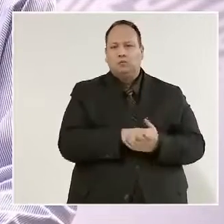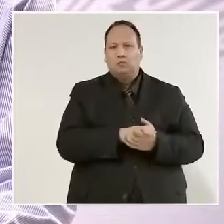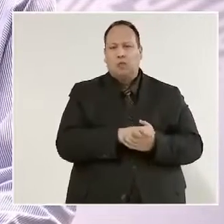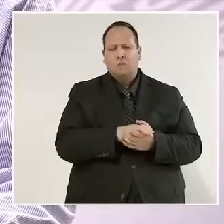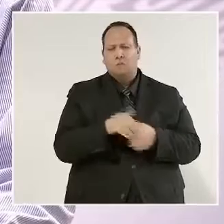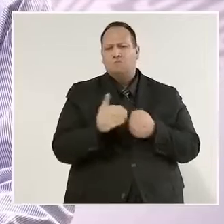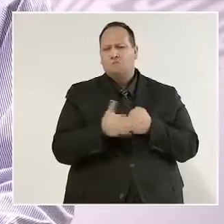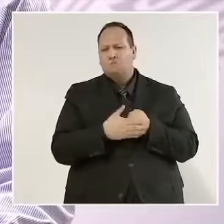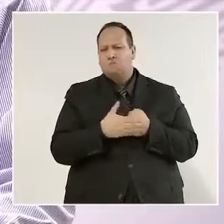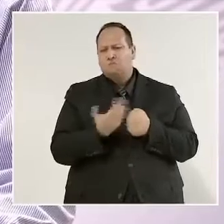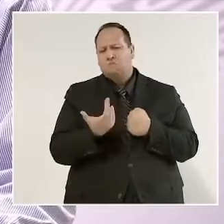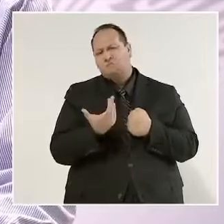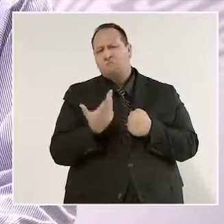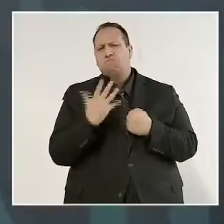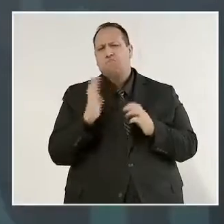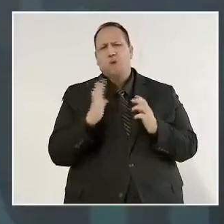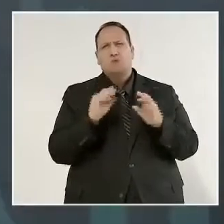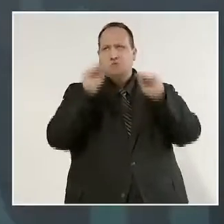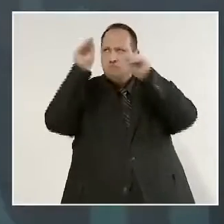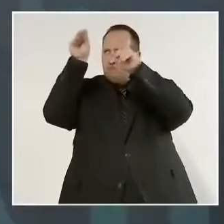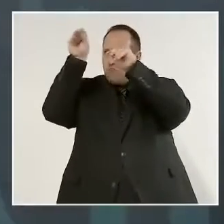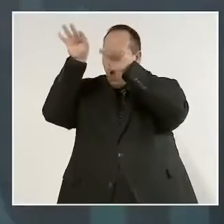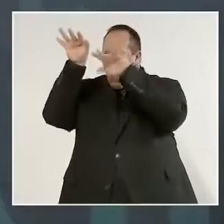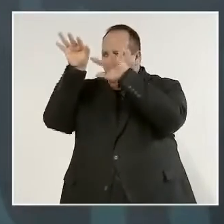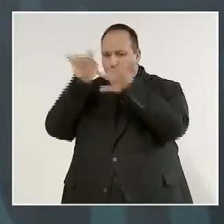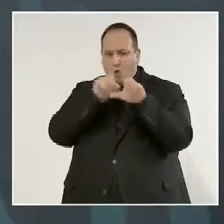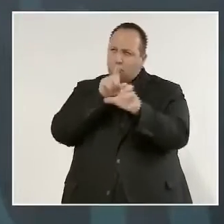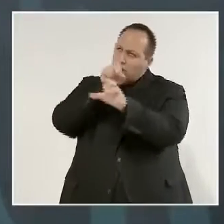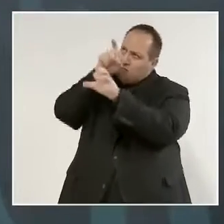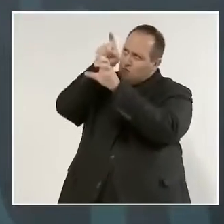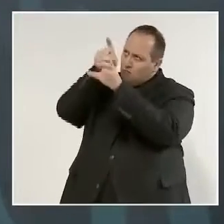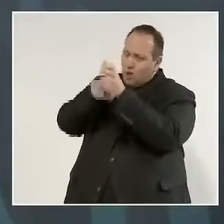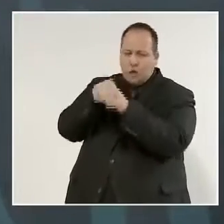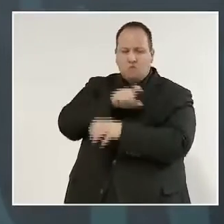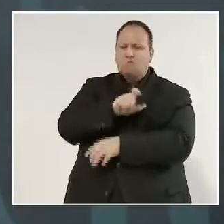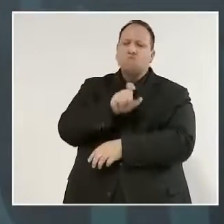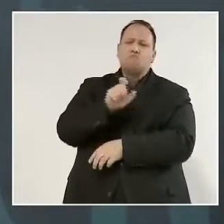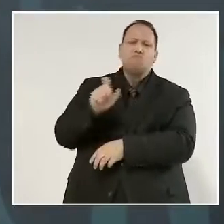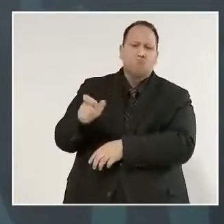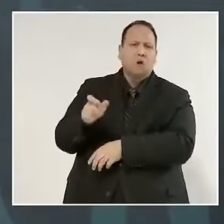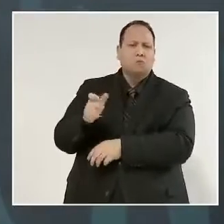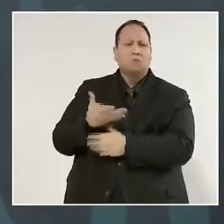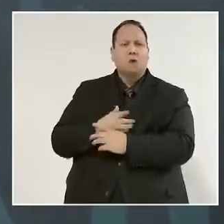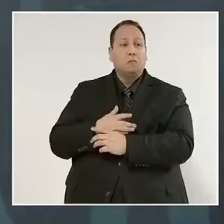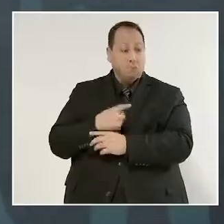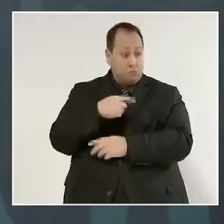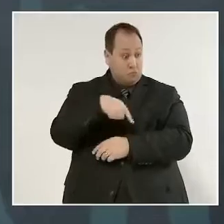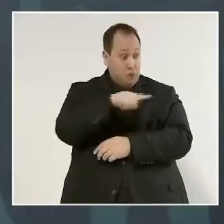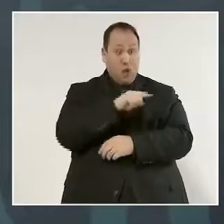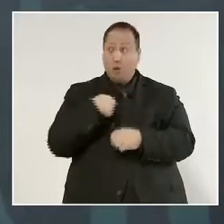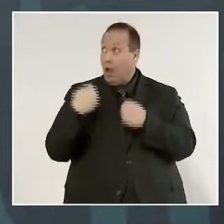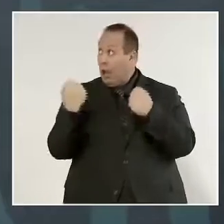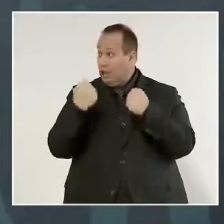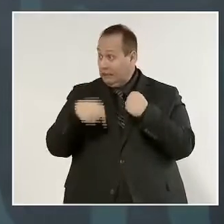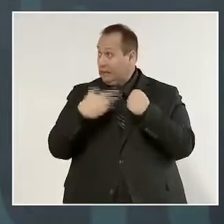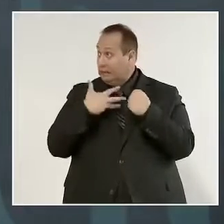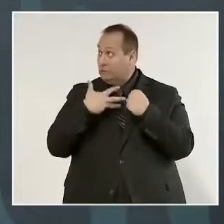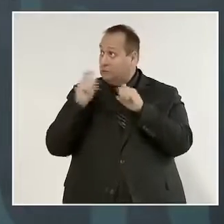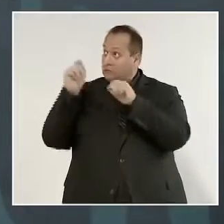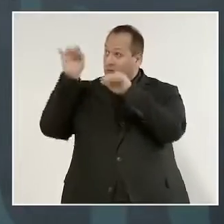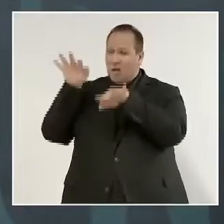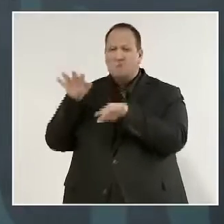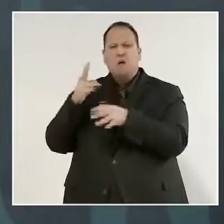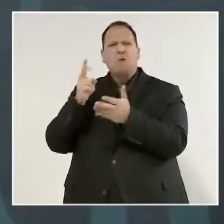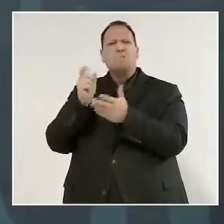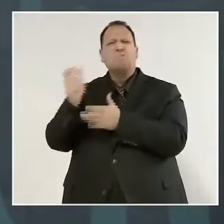les va a registrar, van a dar una cooperación los que tienen estos carros de alrededor